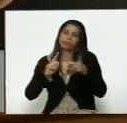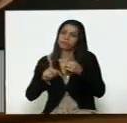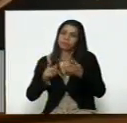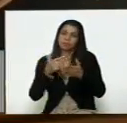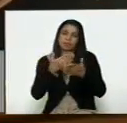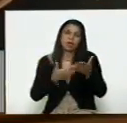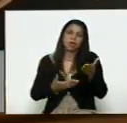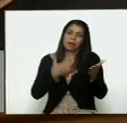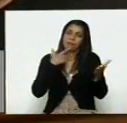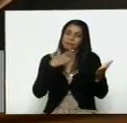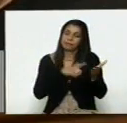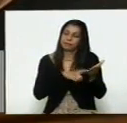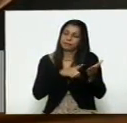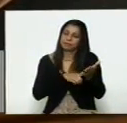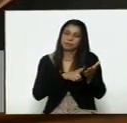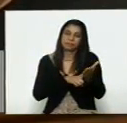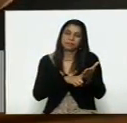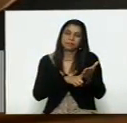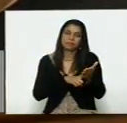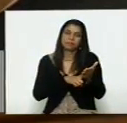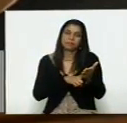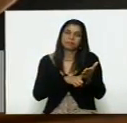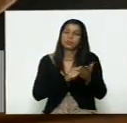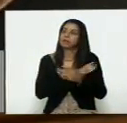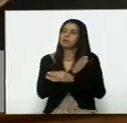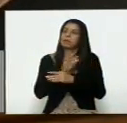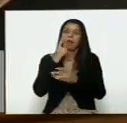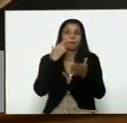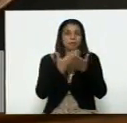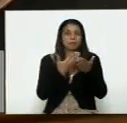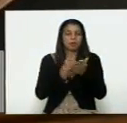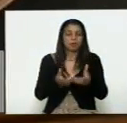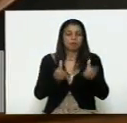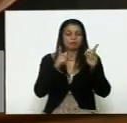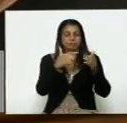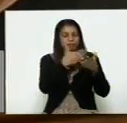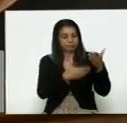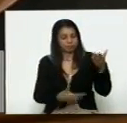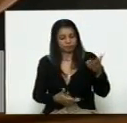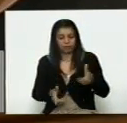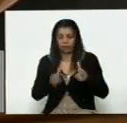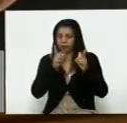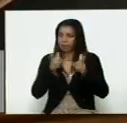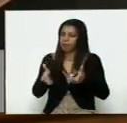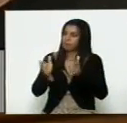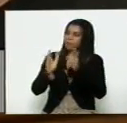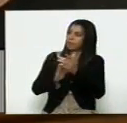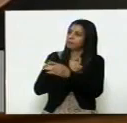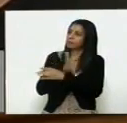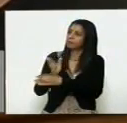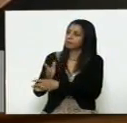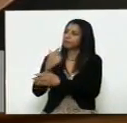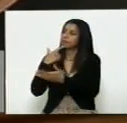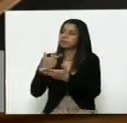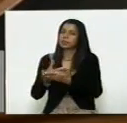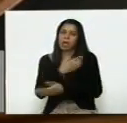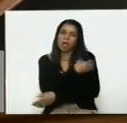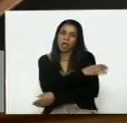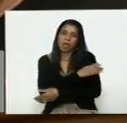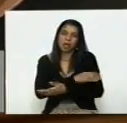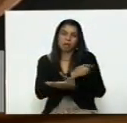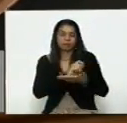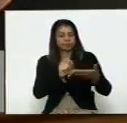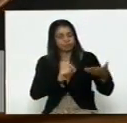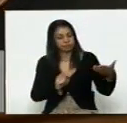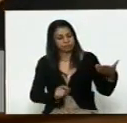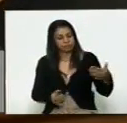el correspondiente certificado de consulta de control de salud prenatal expedido por el Centro de